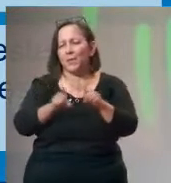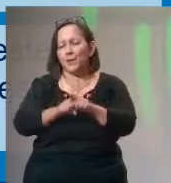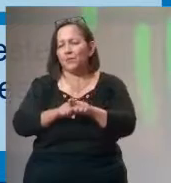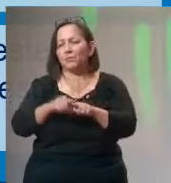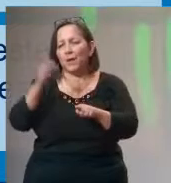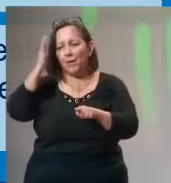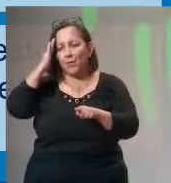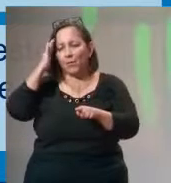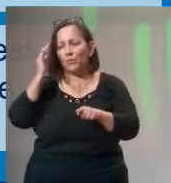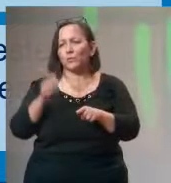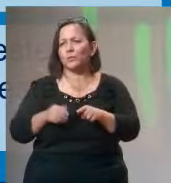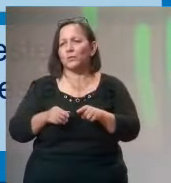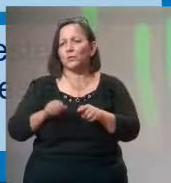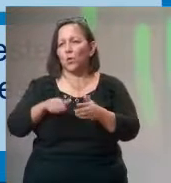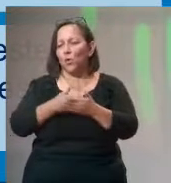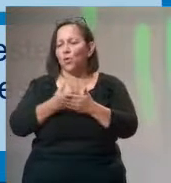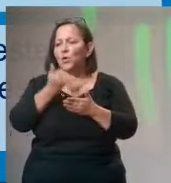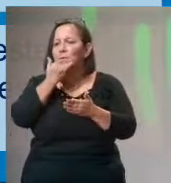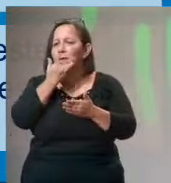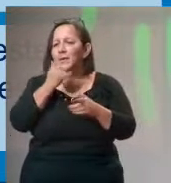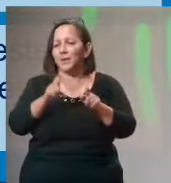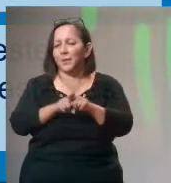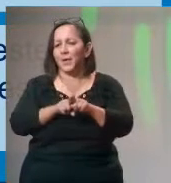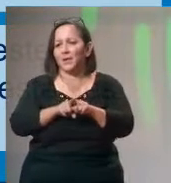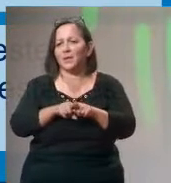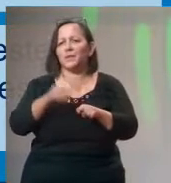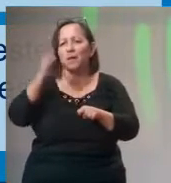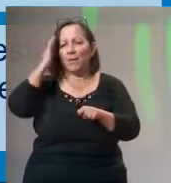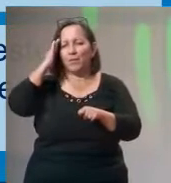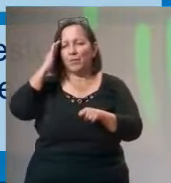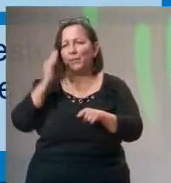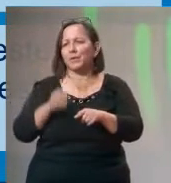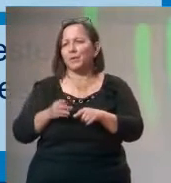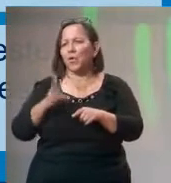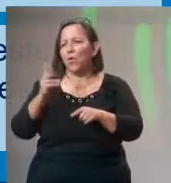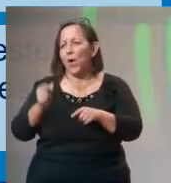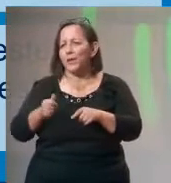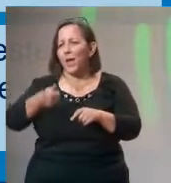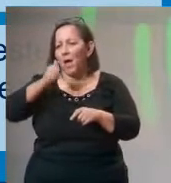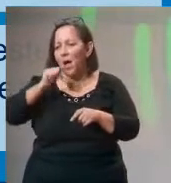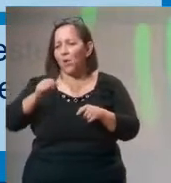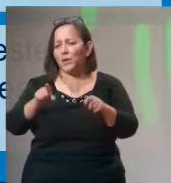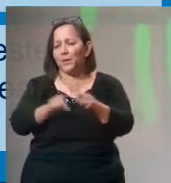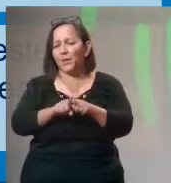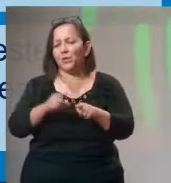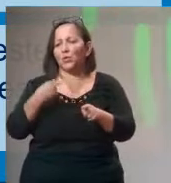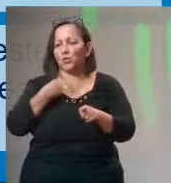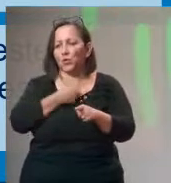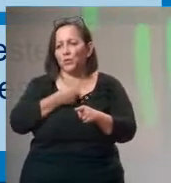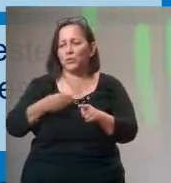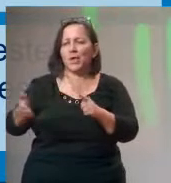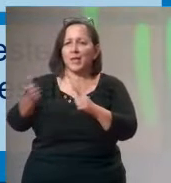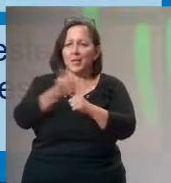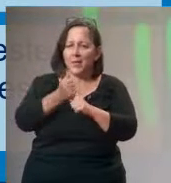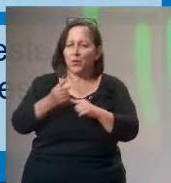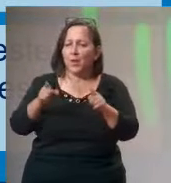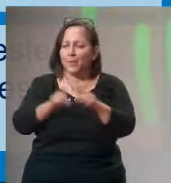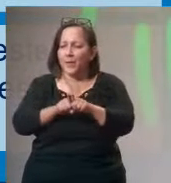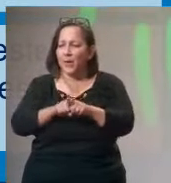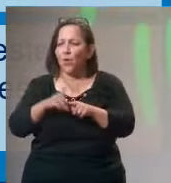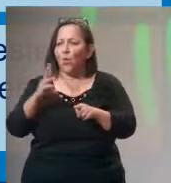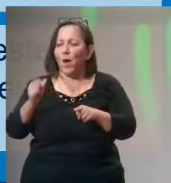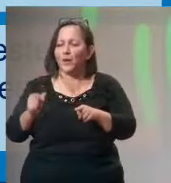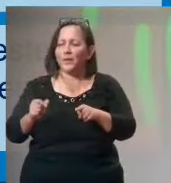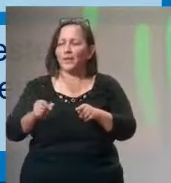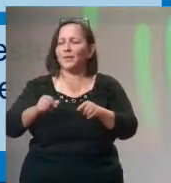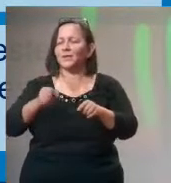susceptible que es a la variabilidad climática. Ya tenemos cuantificaciones en términos de cantidad de agua. Hemos logrado determinar las alturas de recarga. Sabemos